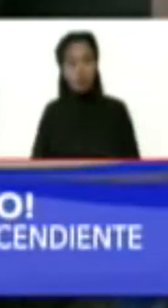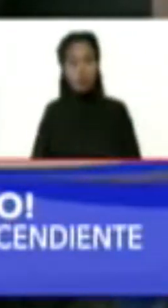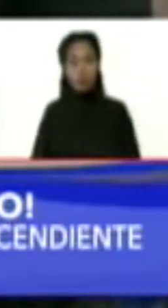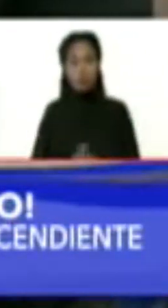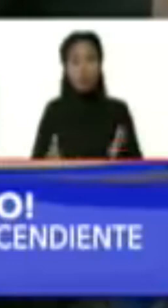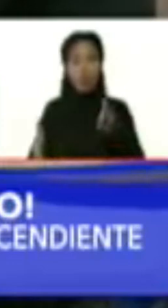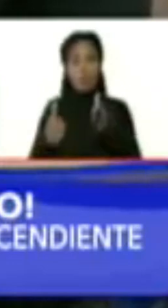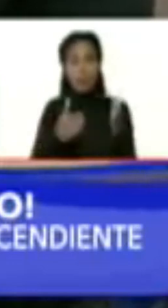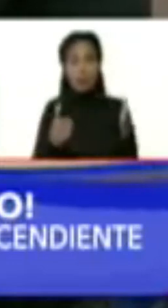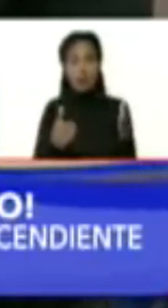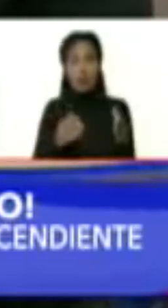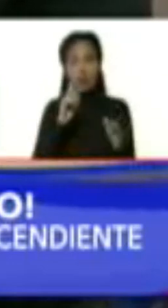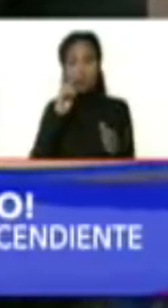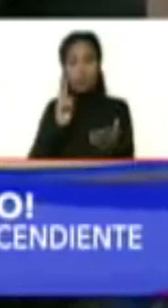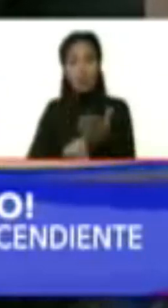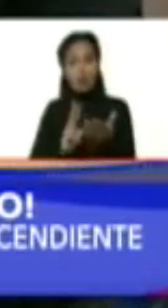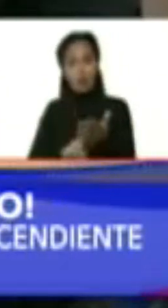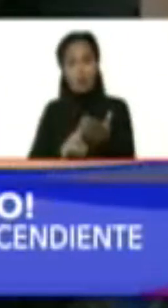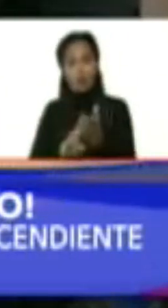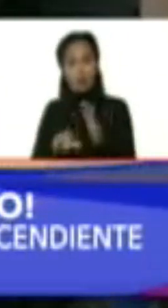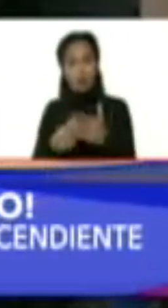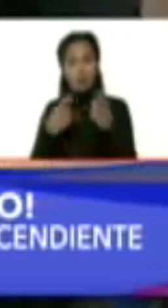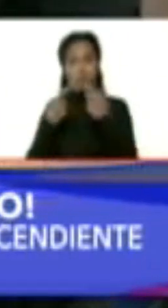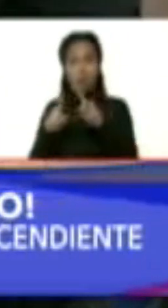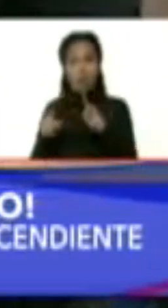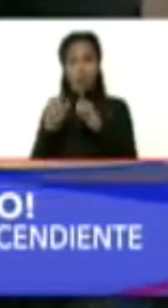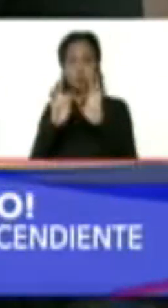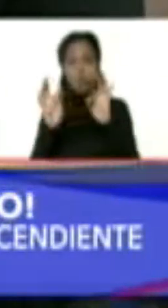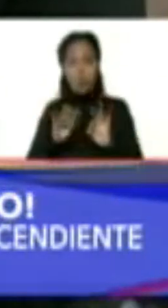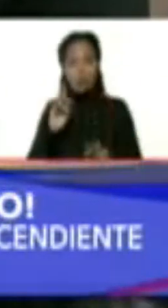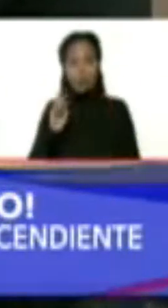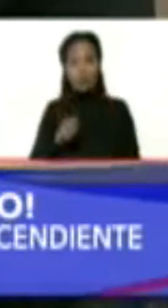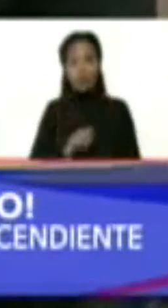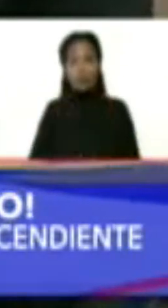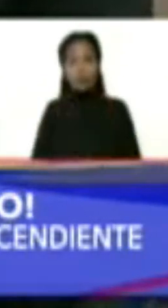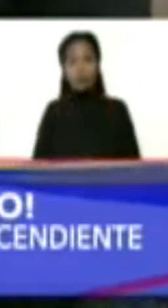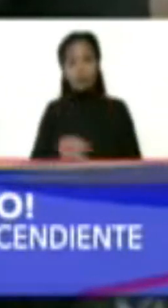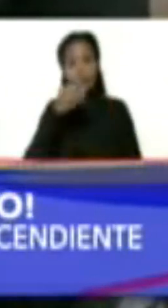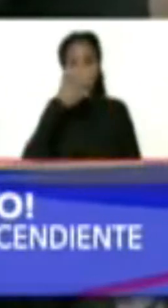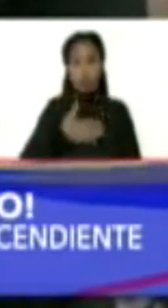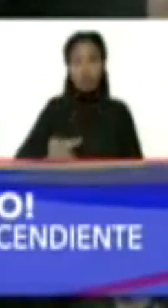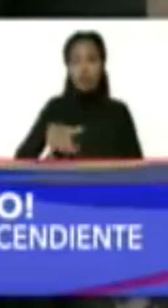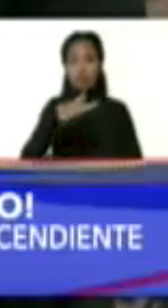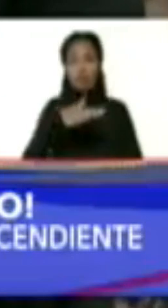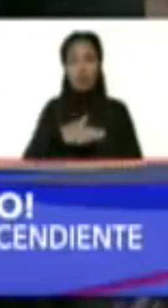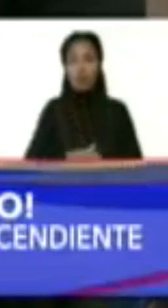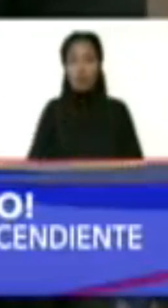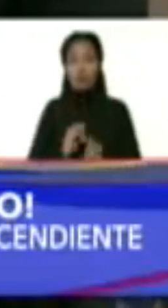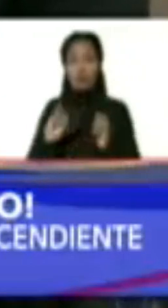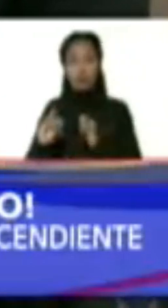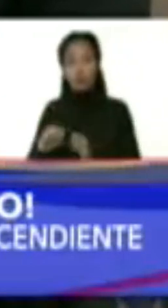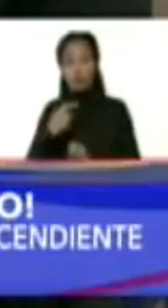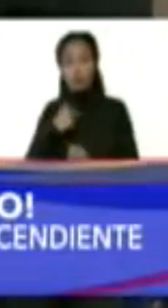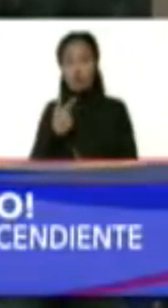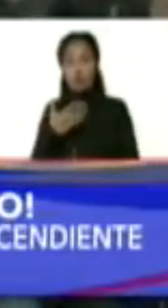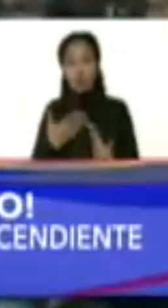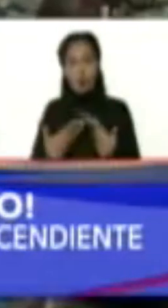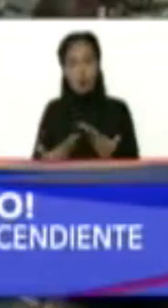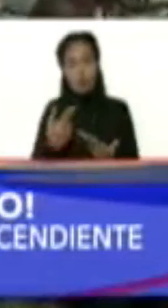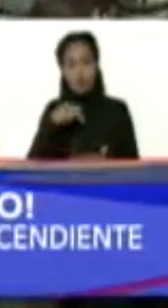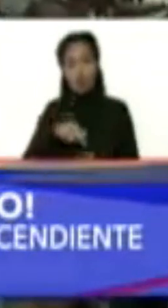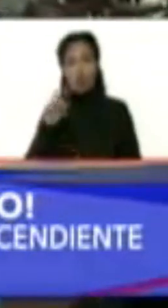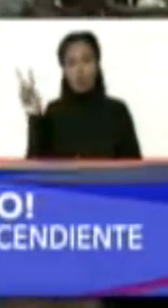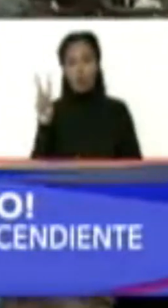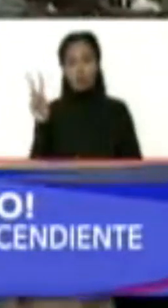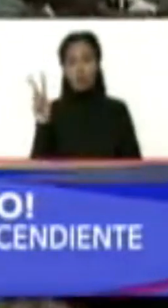camino que se llama autodétermination. A autodétermination del c'est pueblo. Eso es lo que vengo a decir aquí en